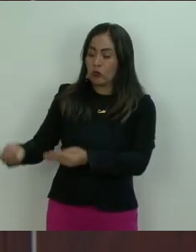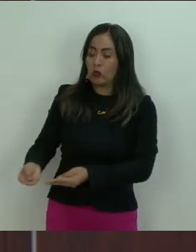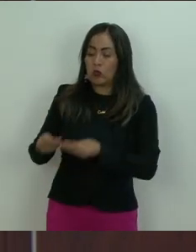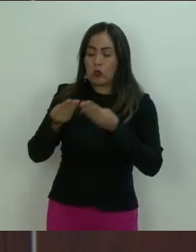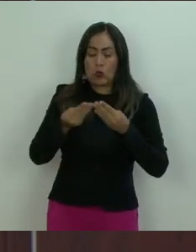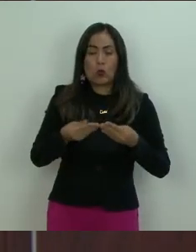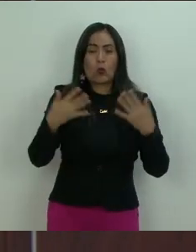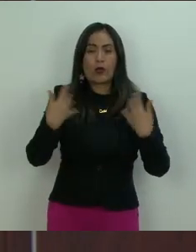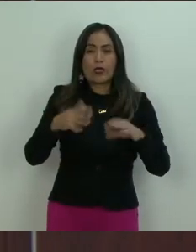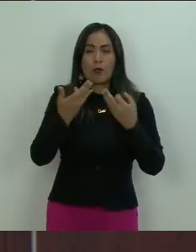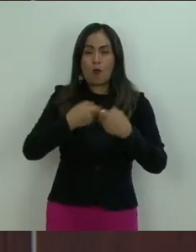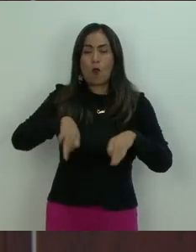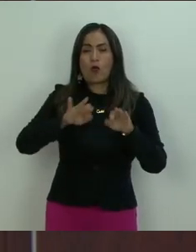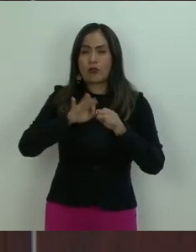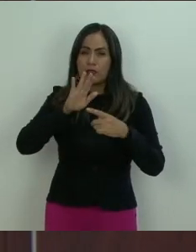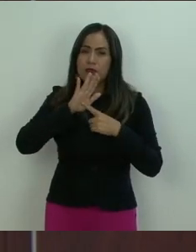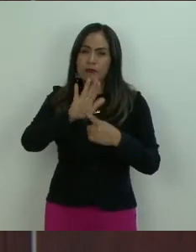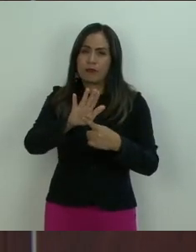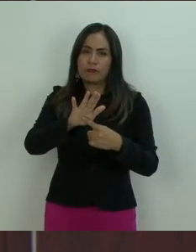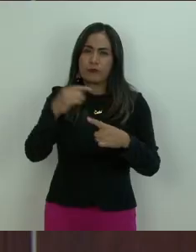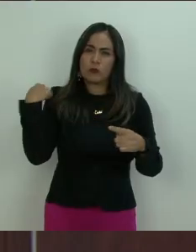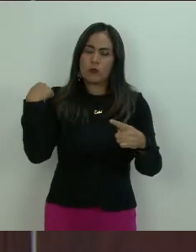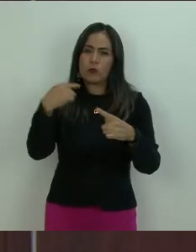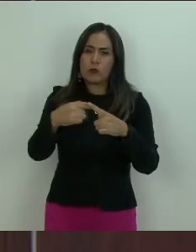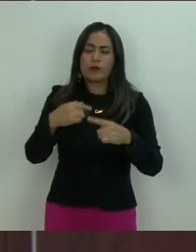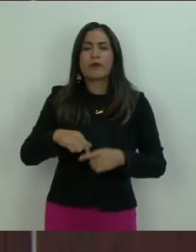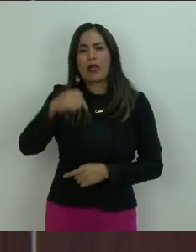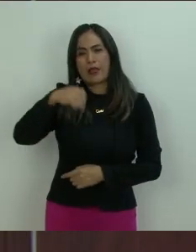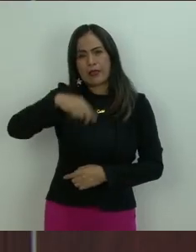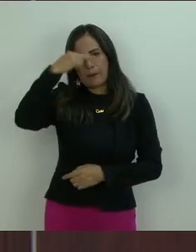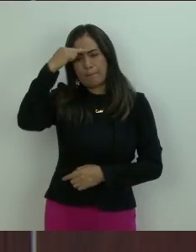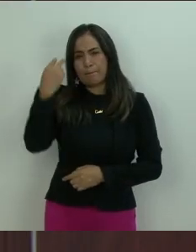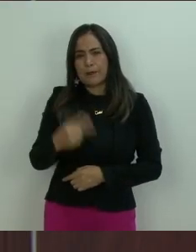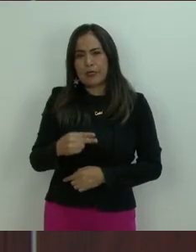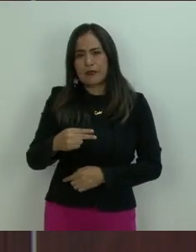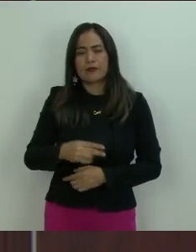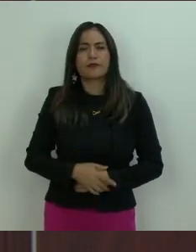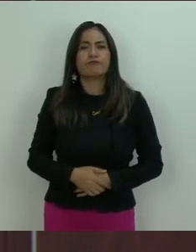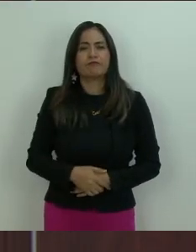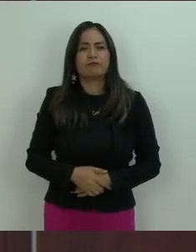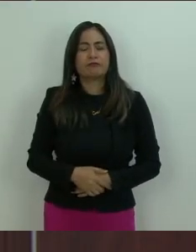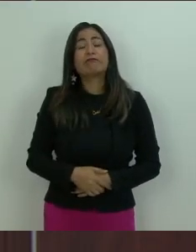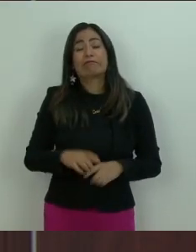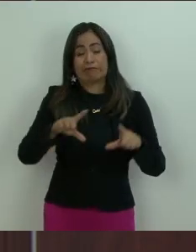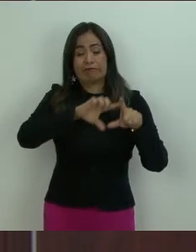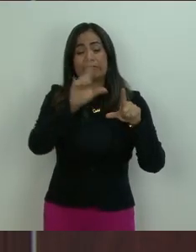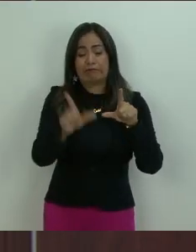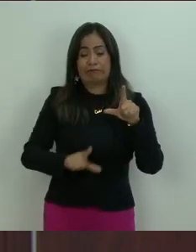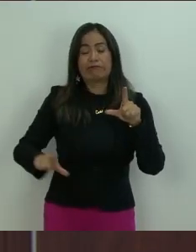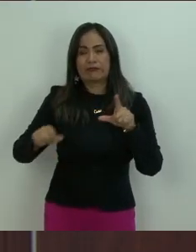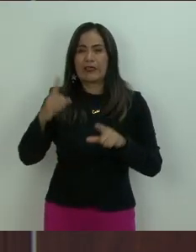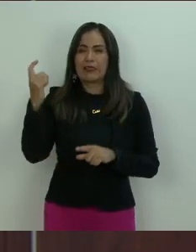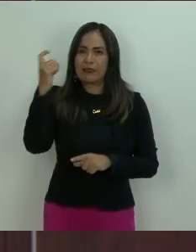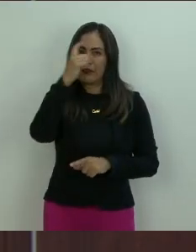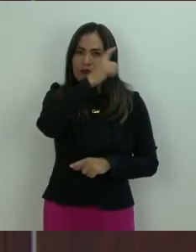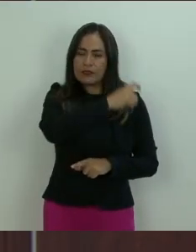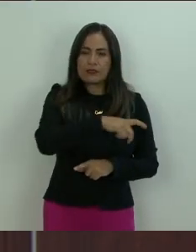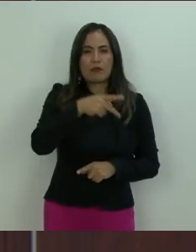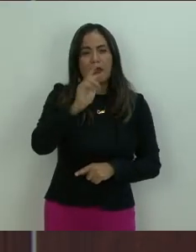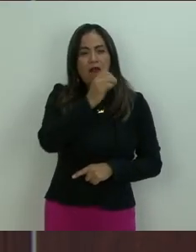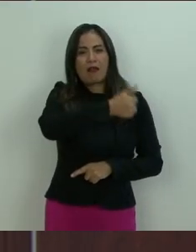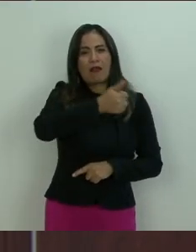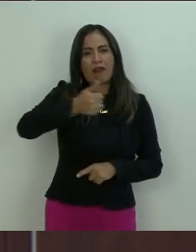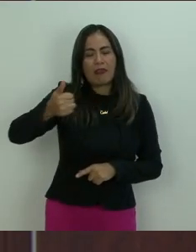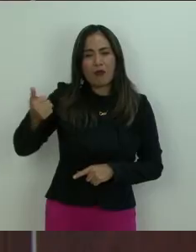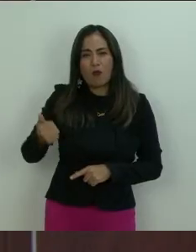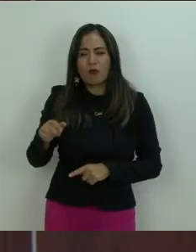haber tomado desde hacía mucho tiempo. México es muy complejo, pero si cada quien va tomando